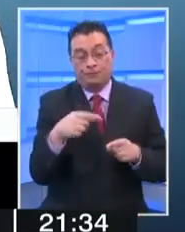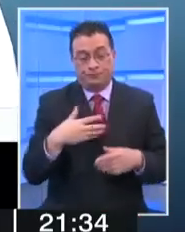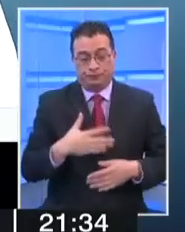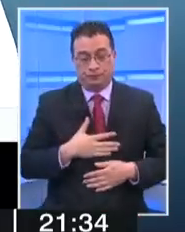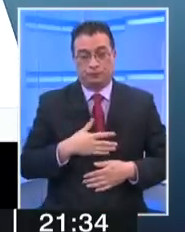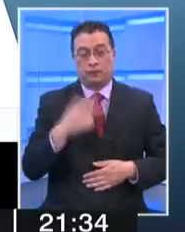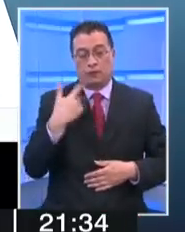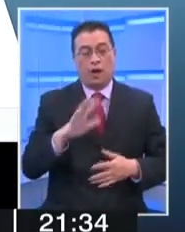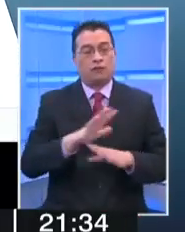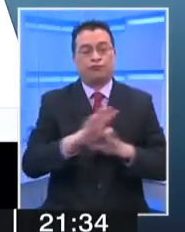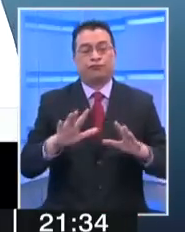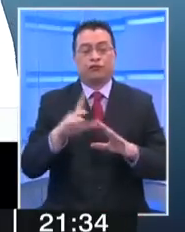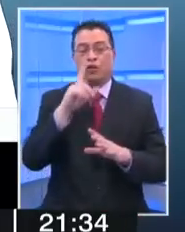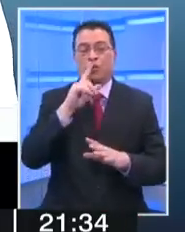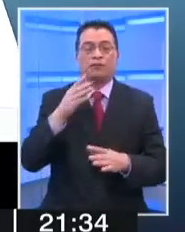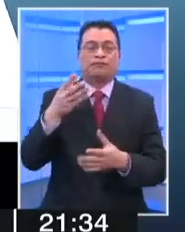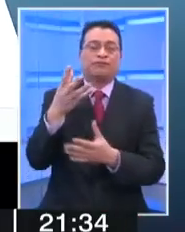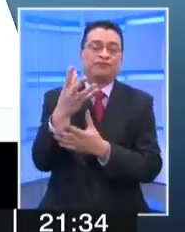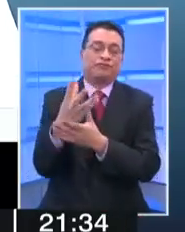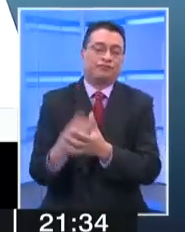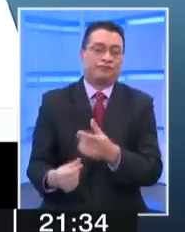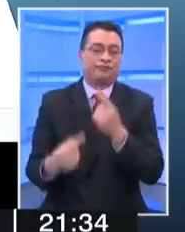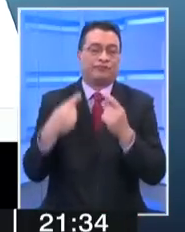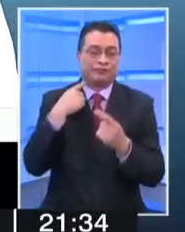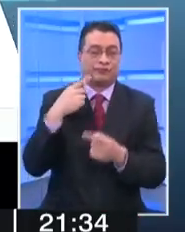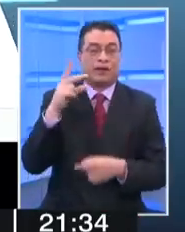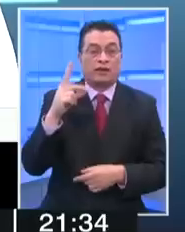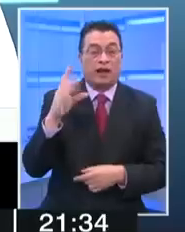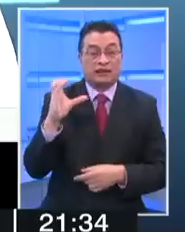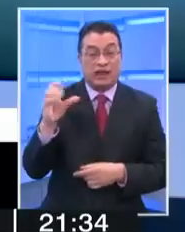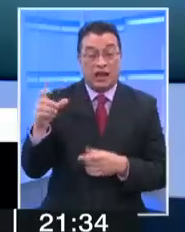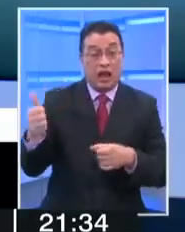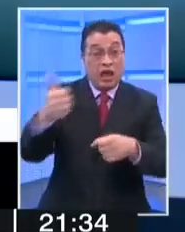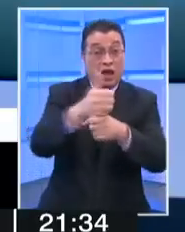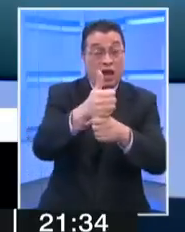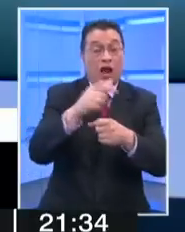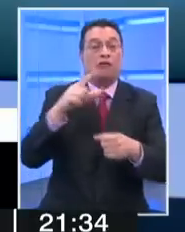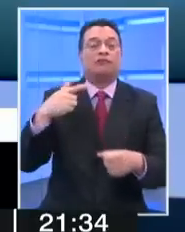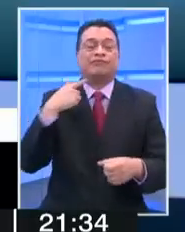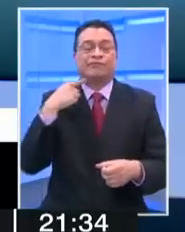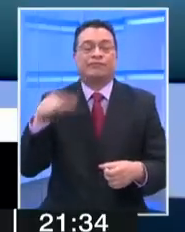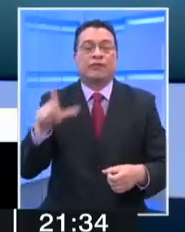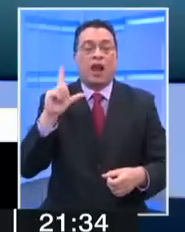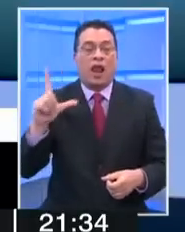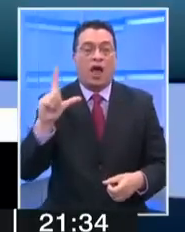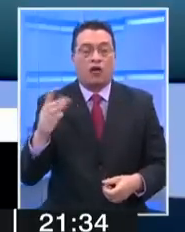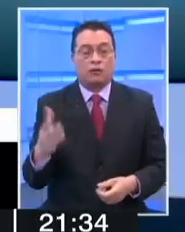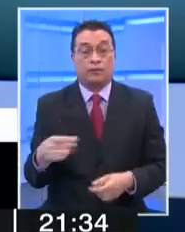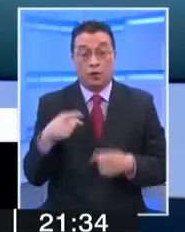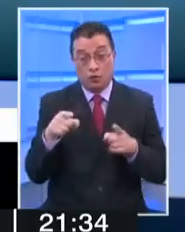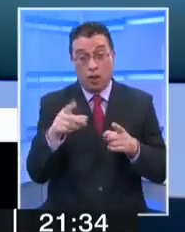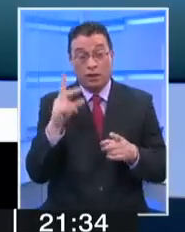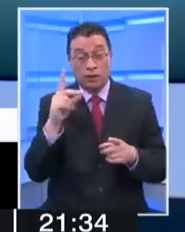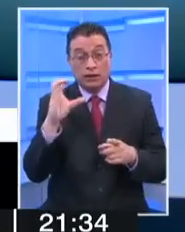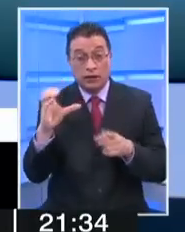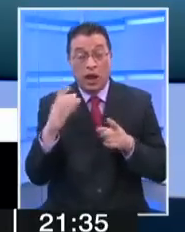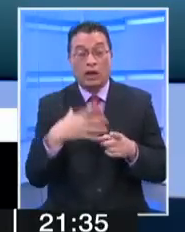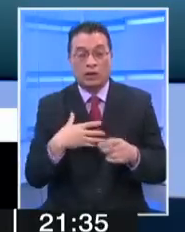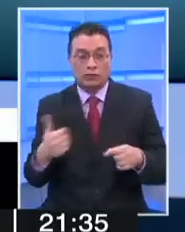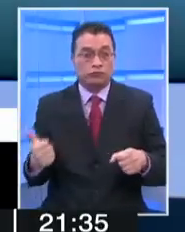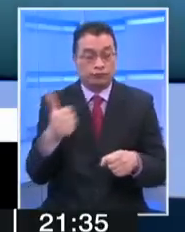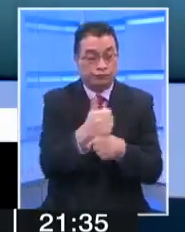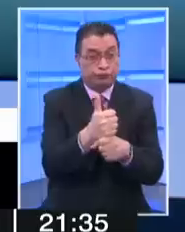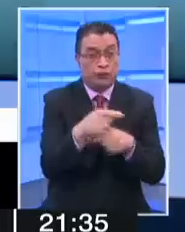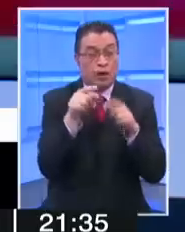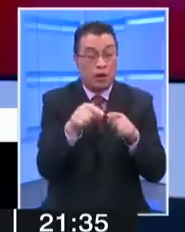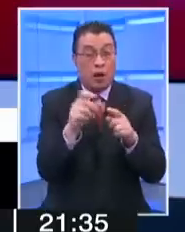sepultura para las pretensiones de de Lago s que lac lleva un candidato propio ahora la complicación en la propia democracia cristiana era si llevar ese candidato